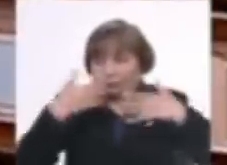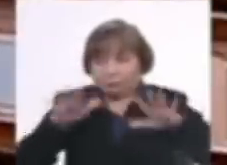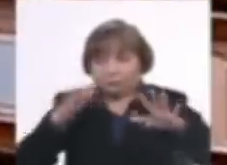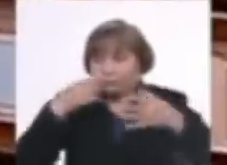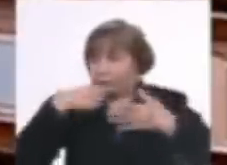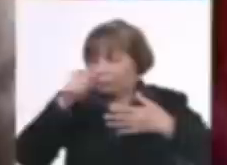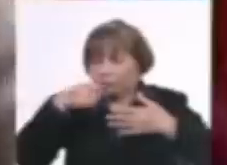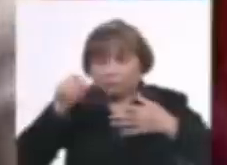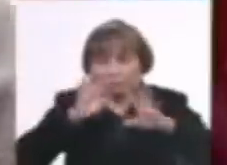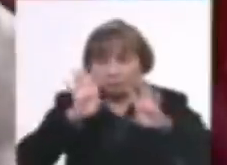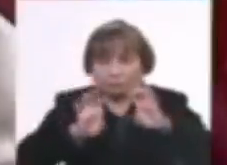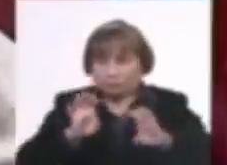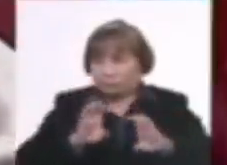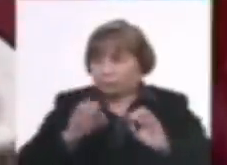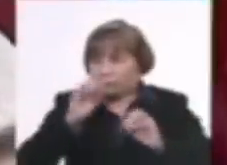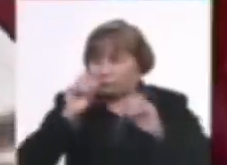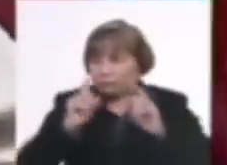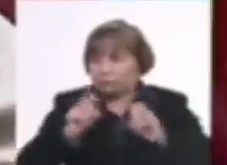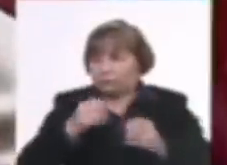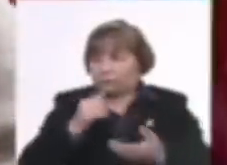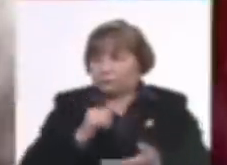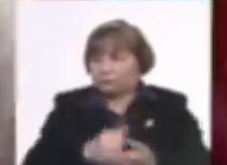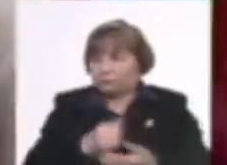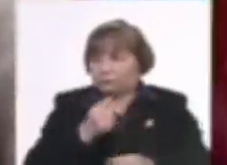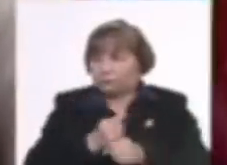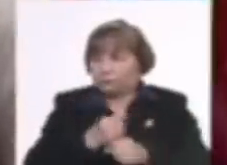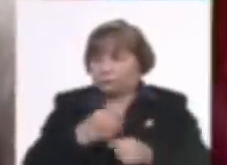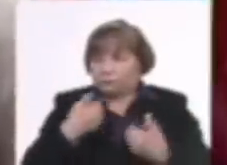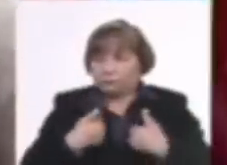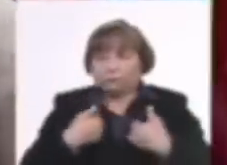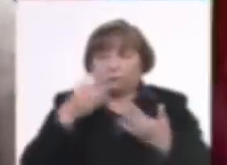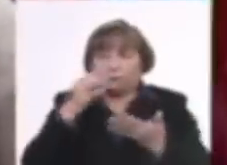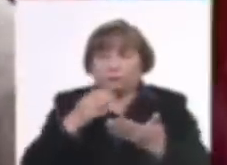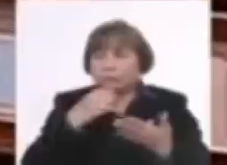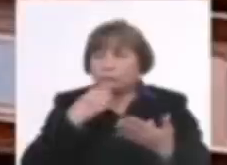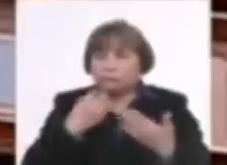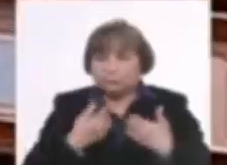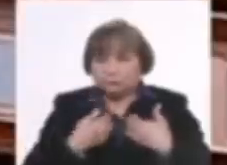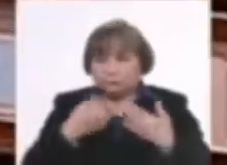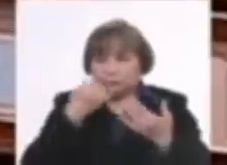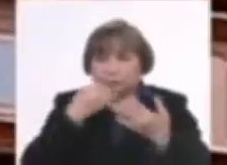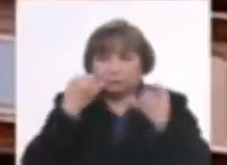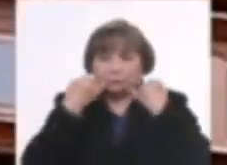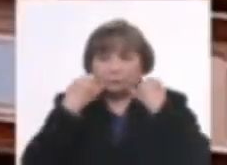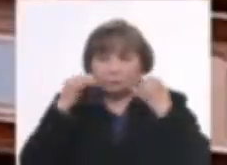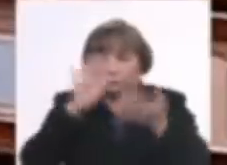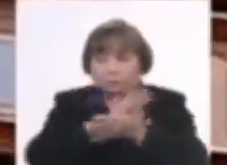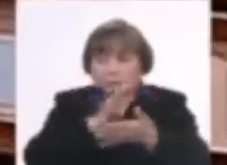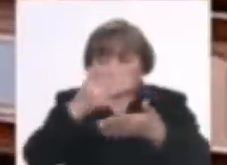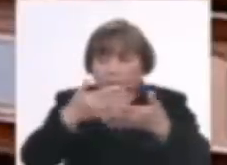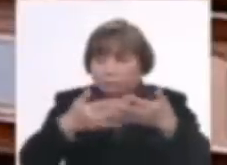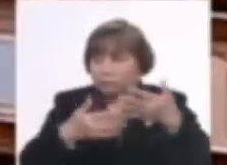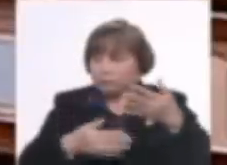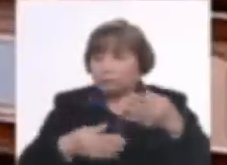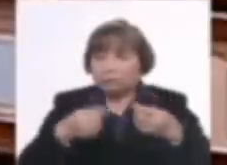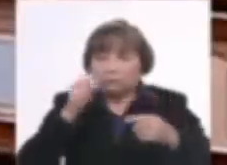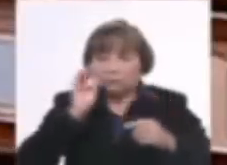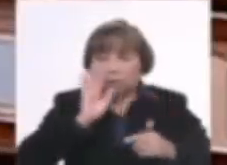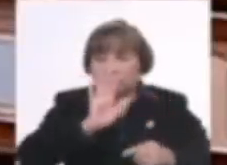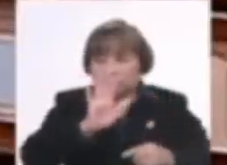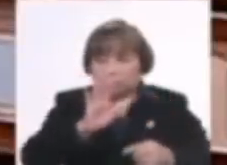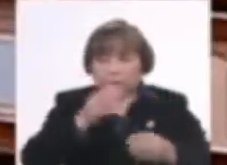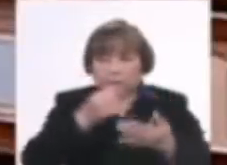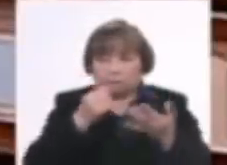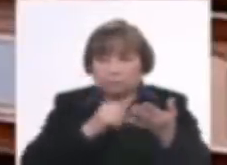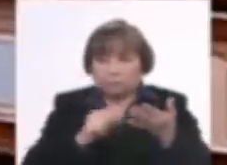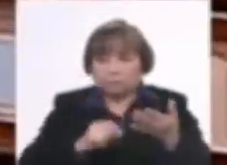ya hizo un trabajo, porque todas las personas que trabajan y tienen contratos hacen informes, ¿no es cierto? Y su informe